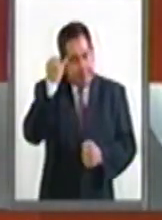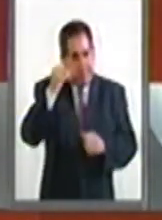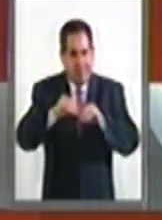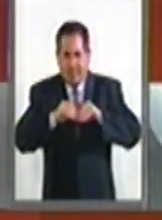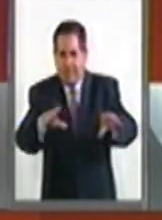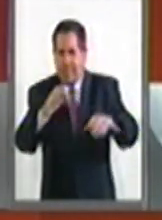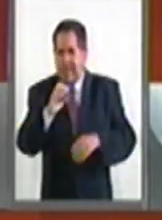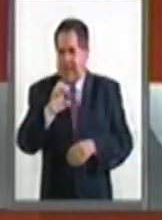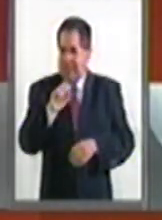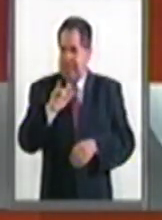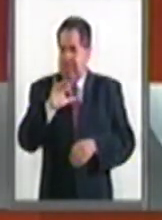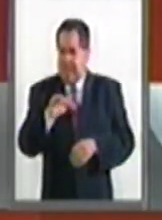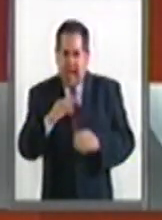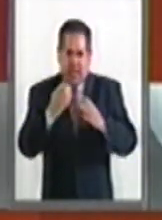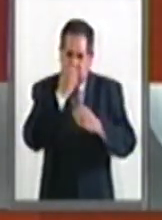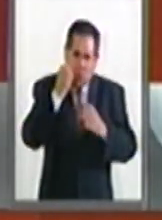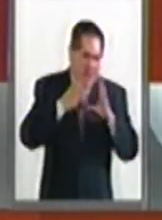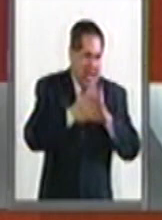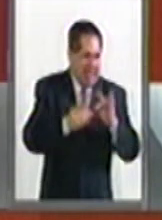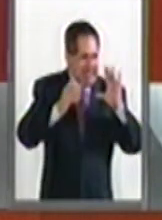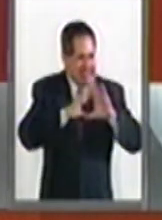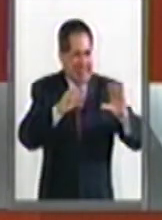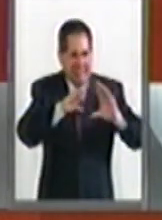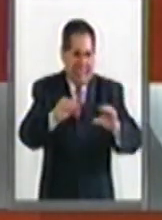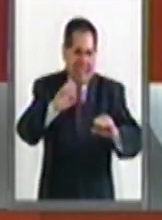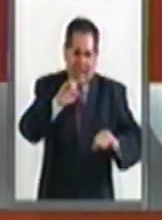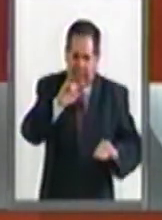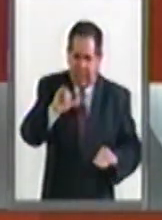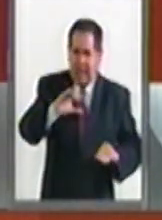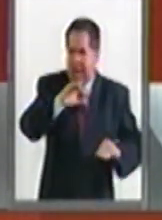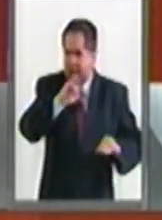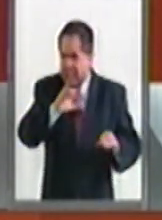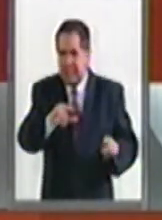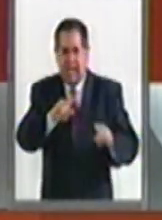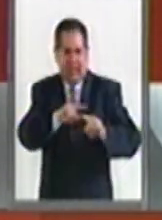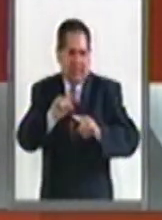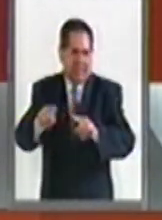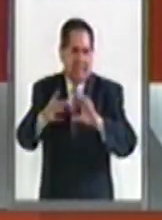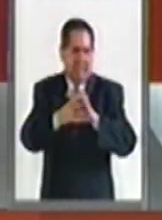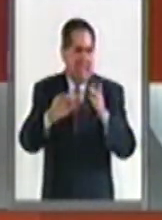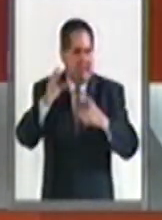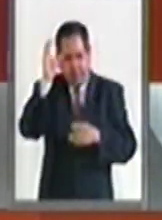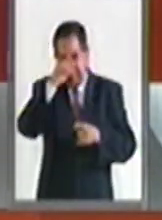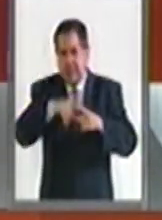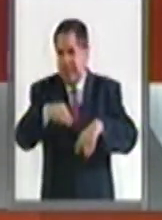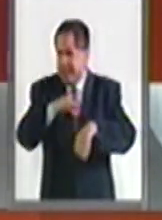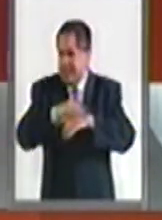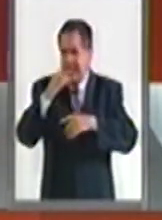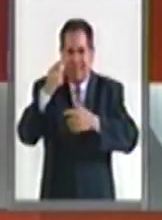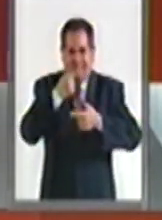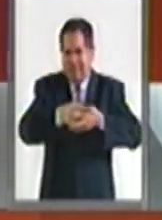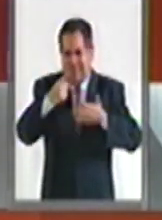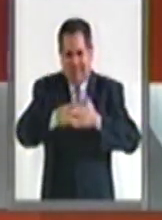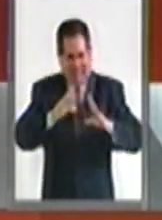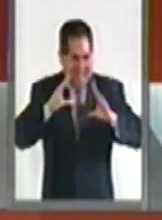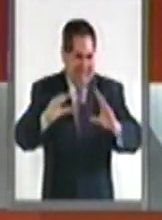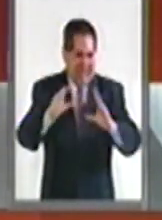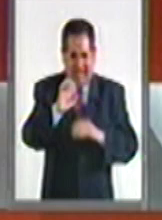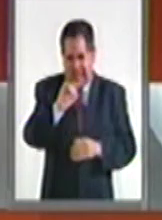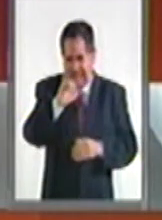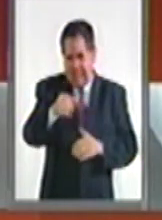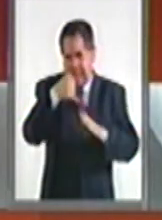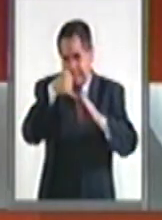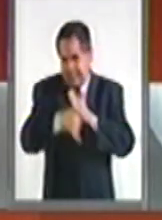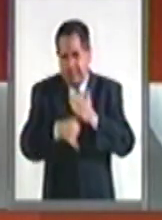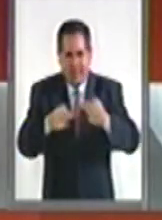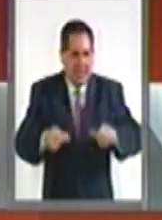la escolarización, toda enseñanza, la ciencia, la técnica, la medicina, las investigaciones,